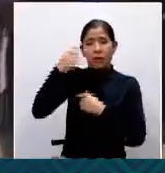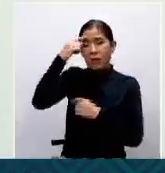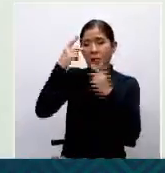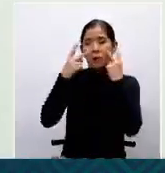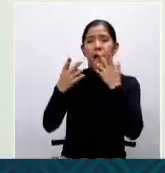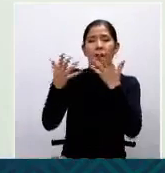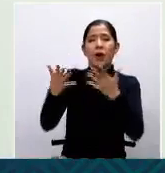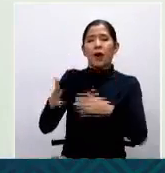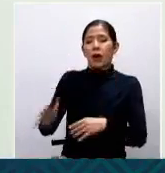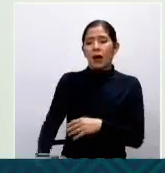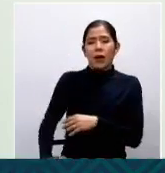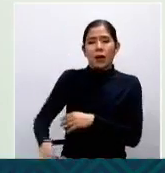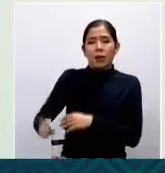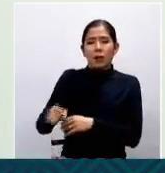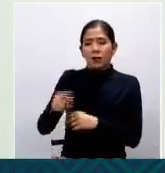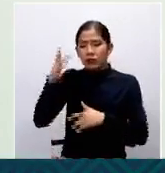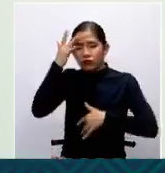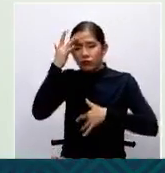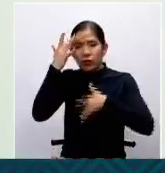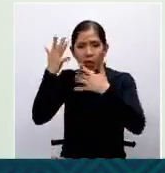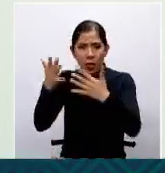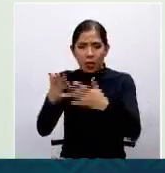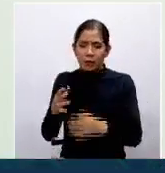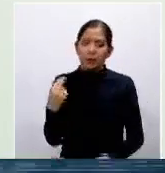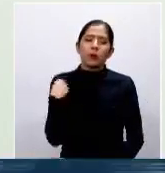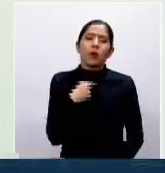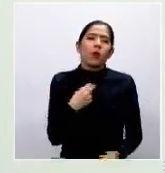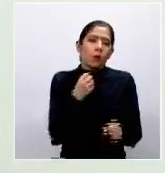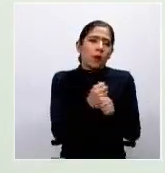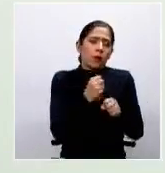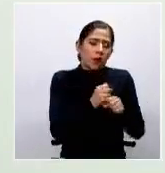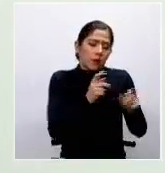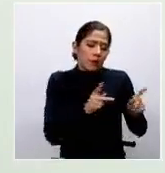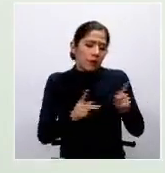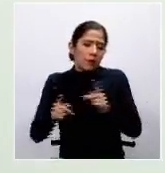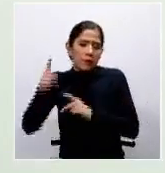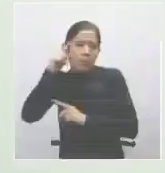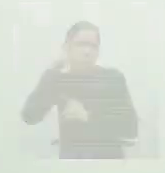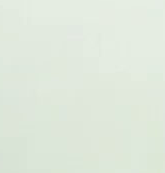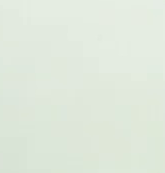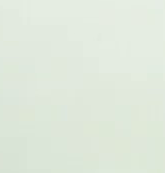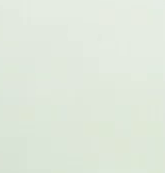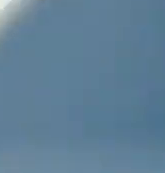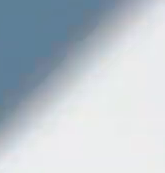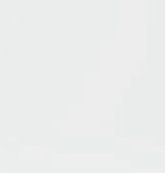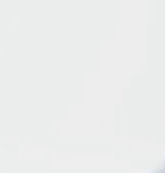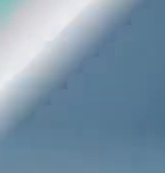que está viendo acá. Entonces se va a trabajar de manera multiprogramática para poder llegar a este objetivo.